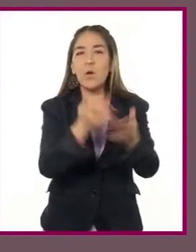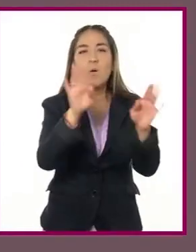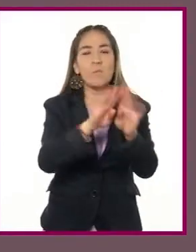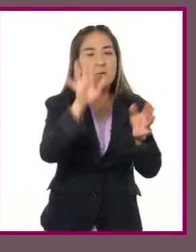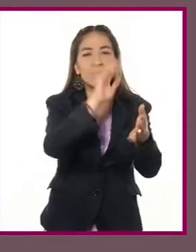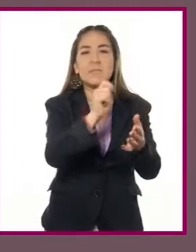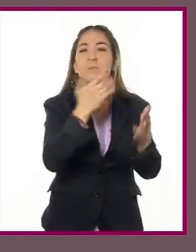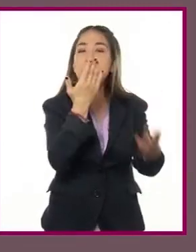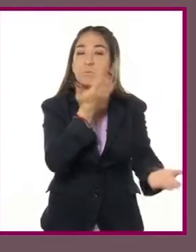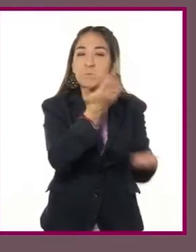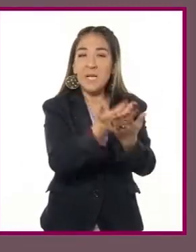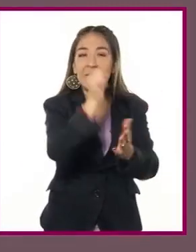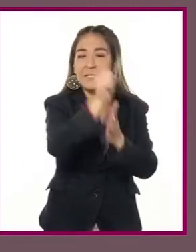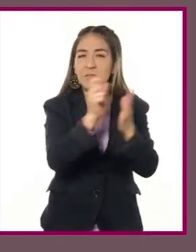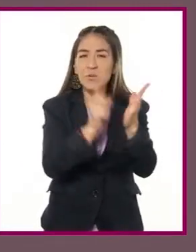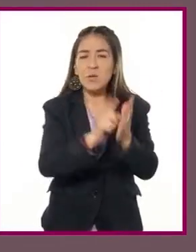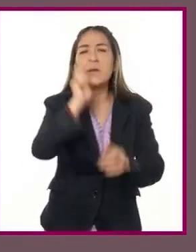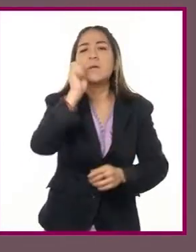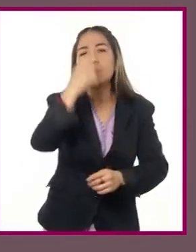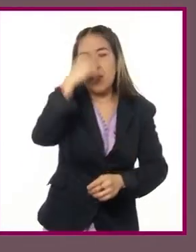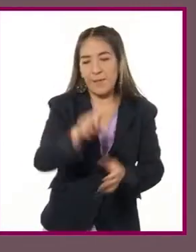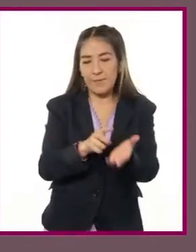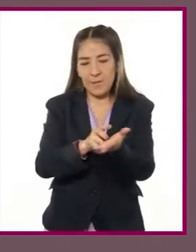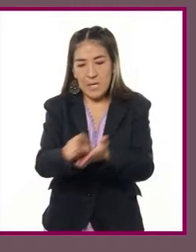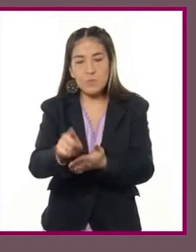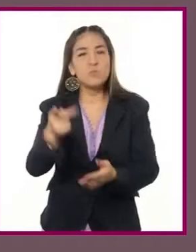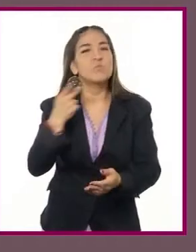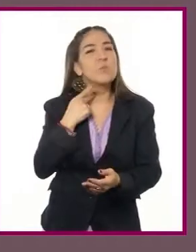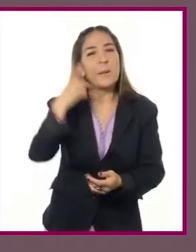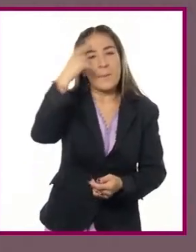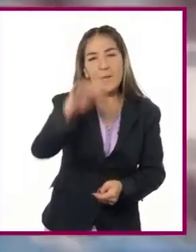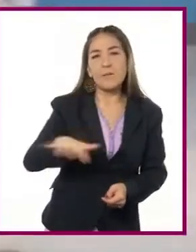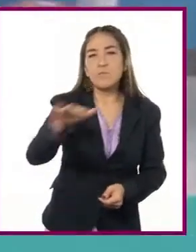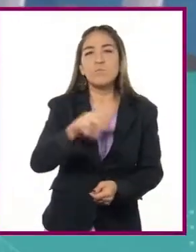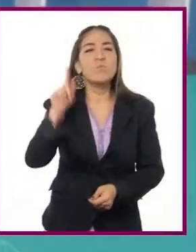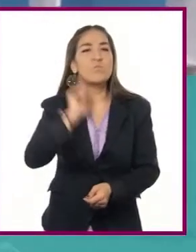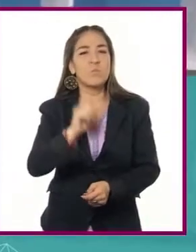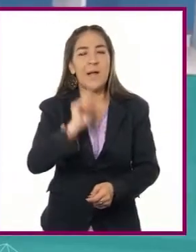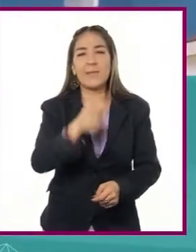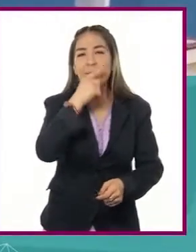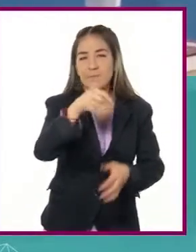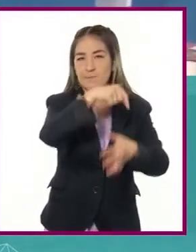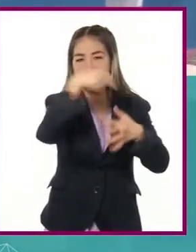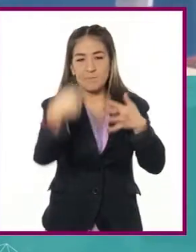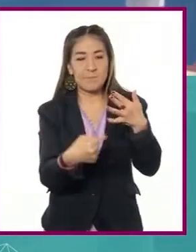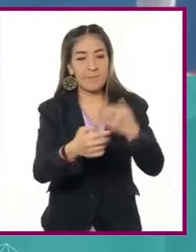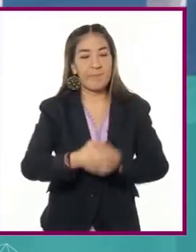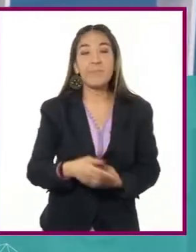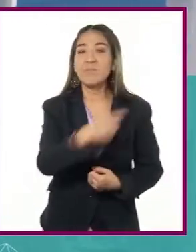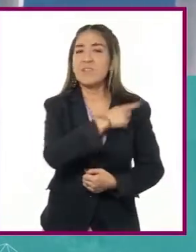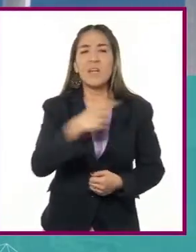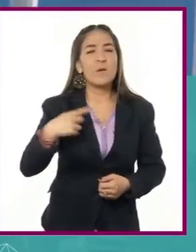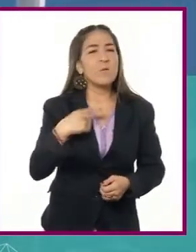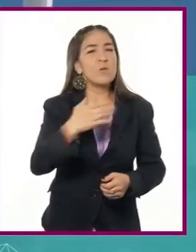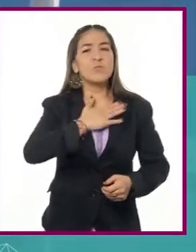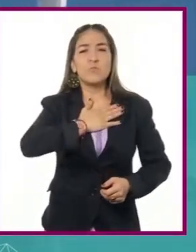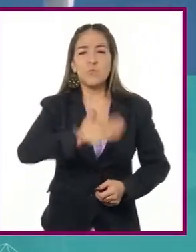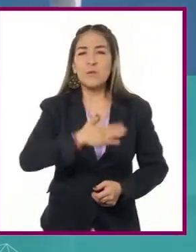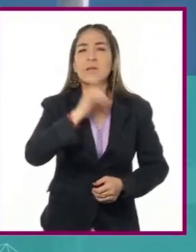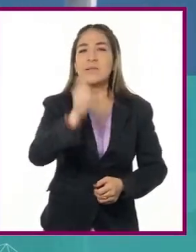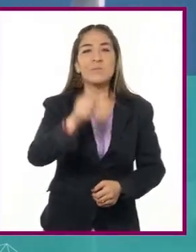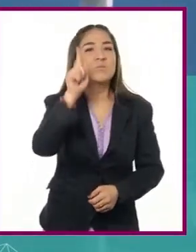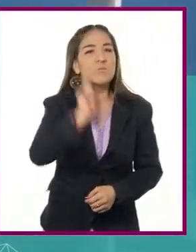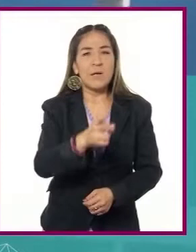derechos políticos para las mujeres, argumentando lo siguiente: es de estricta justicia que la mujer tenga el voto en